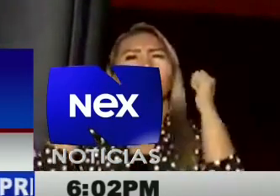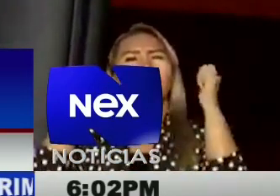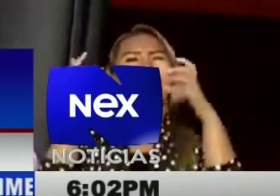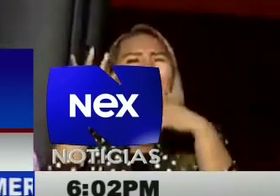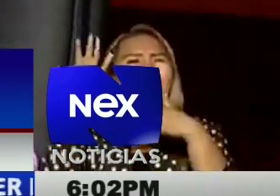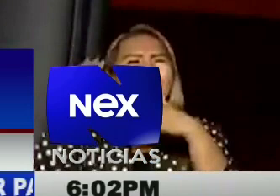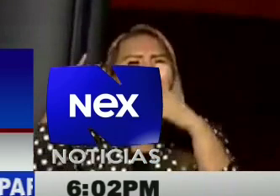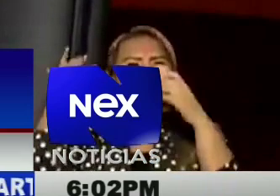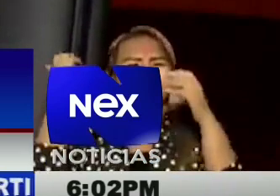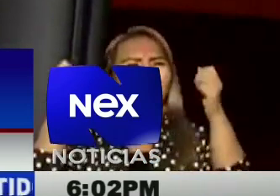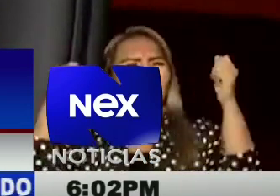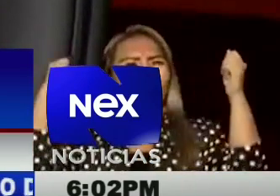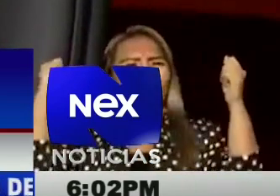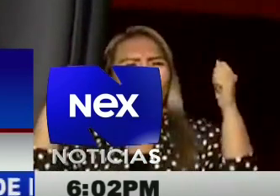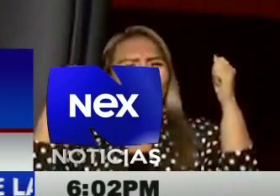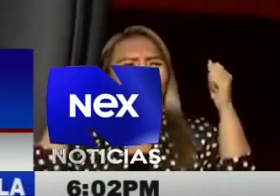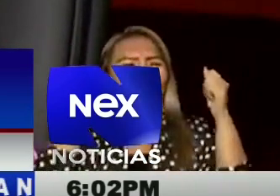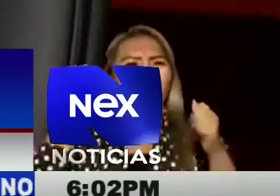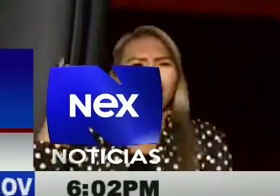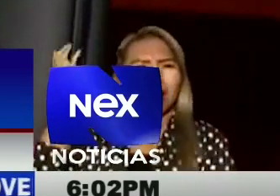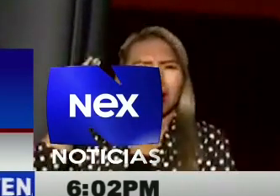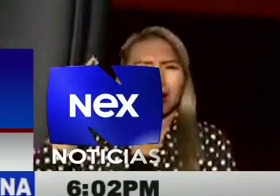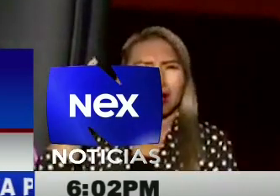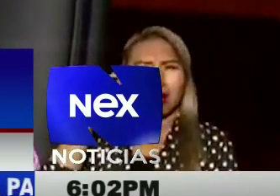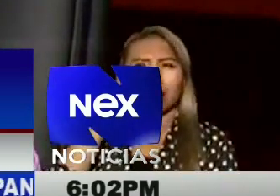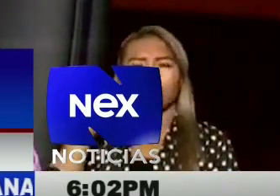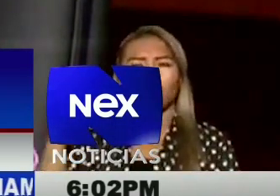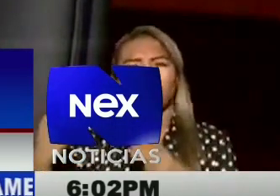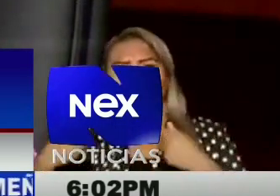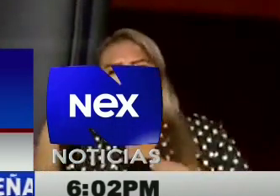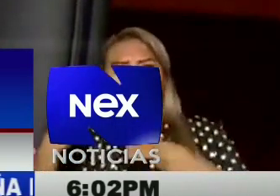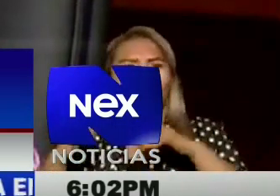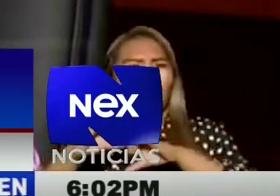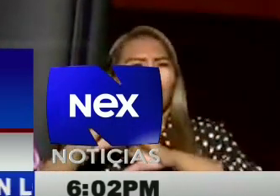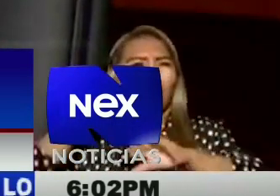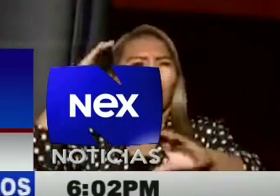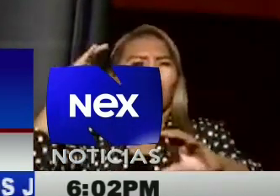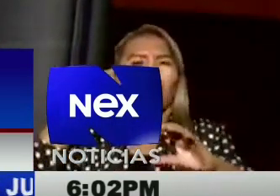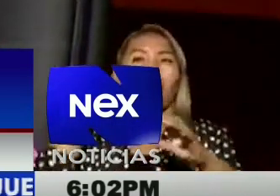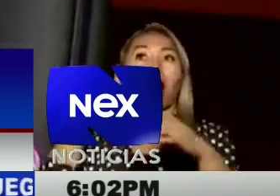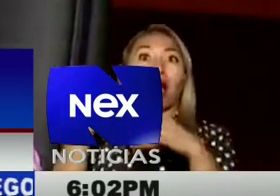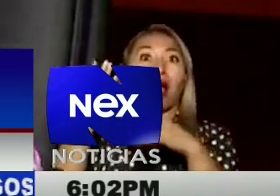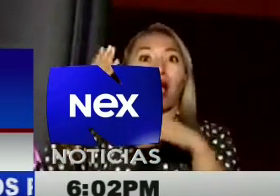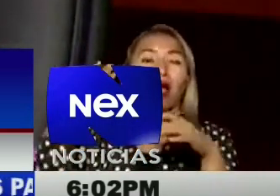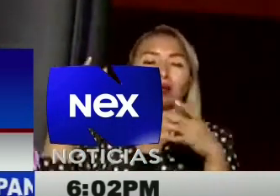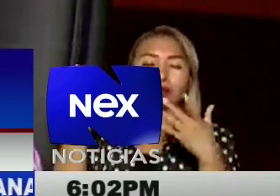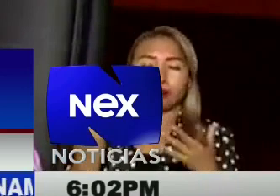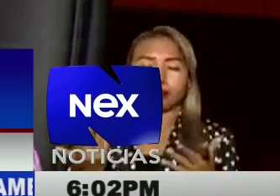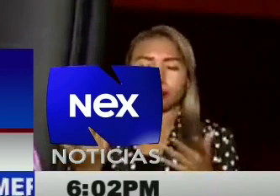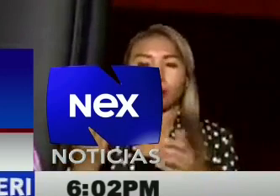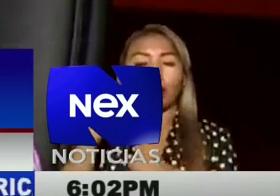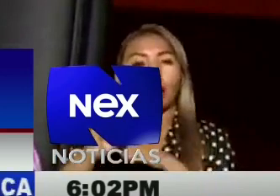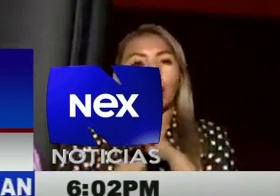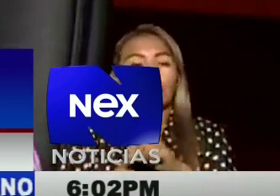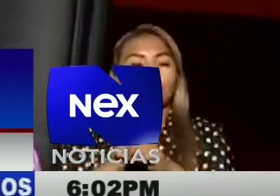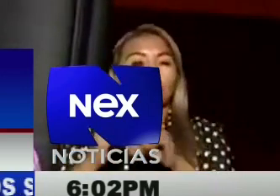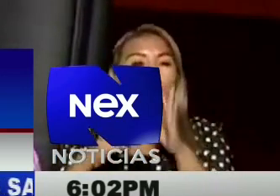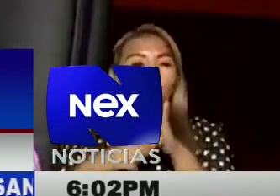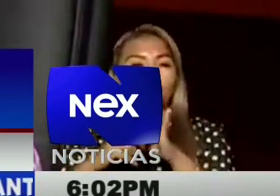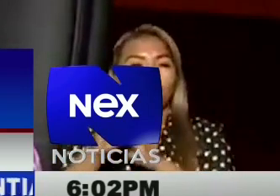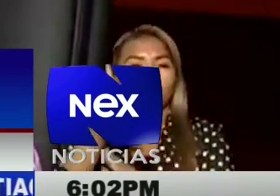público panameño cuando provocaron accidentes y muertes en las calles. En el año